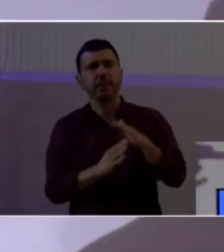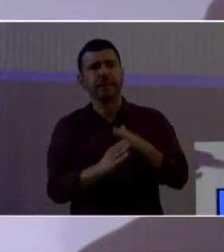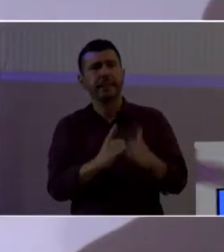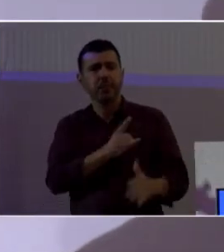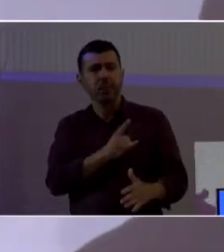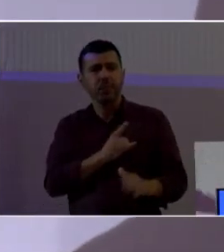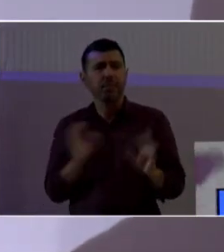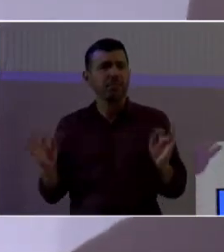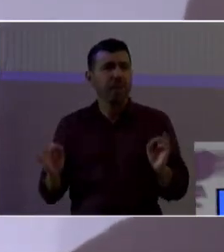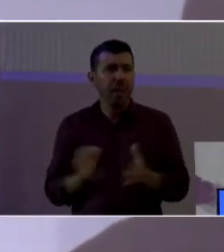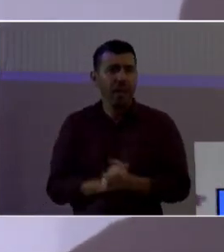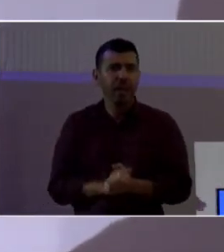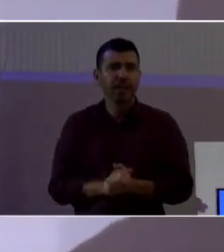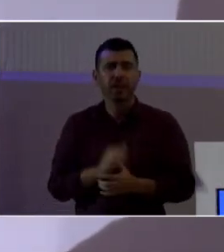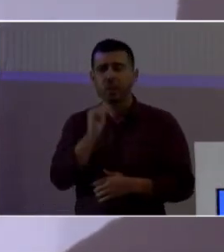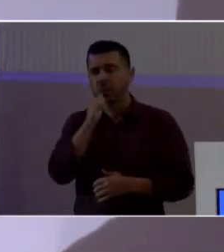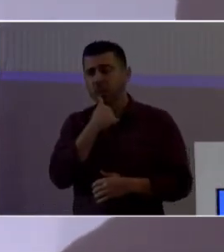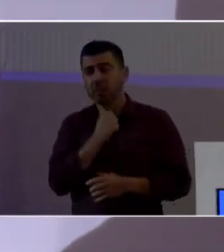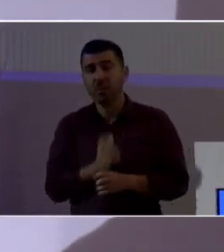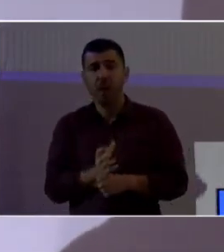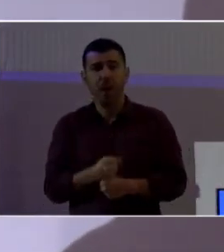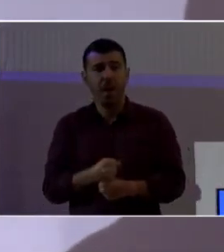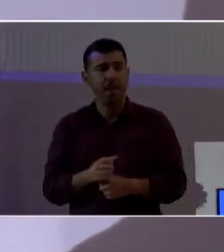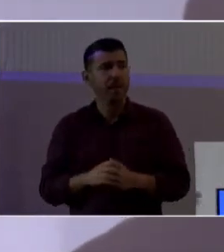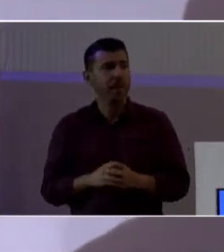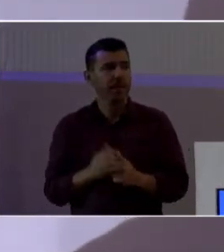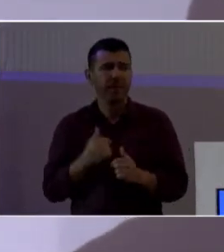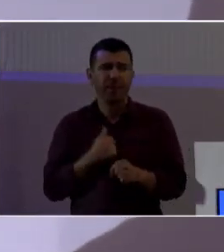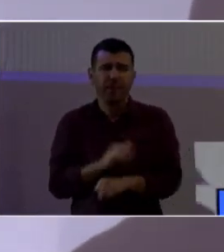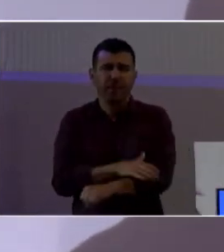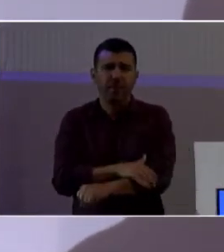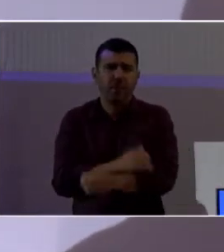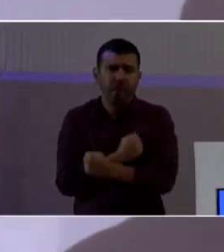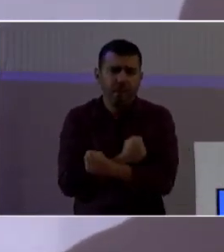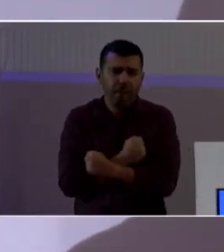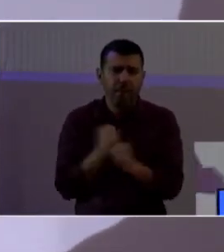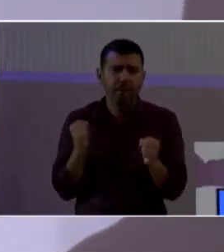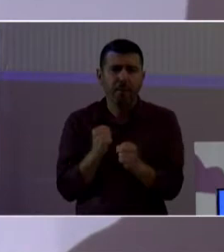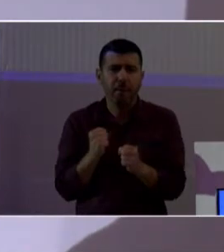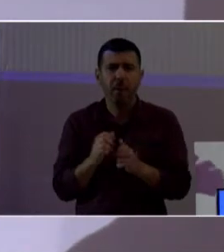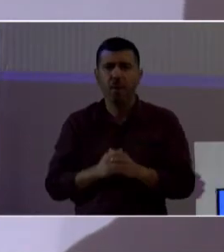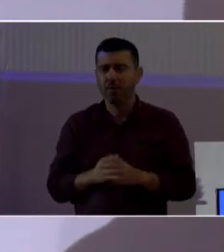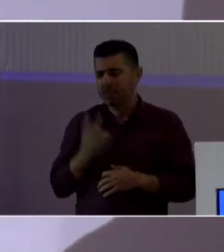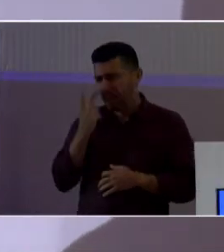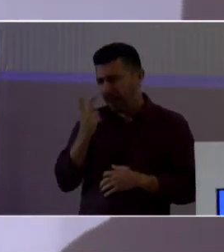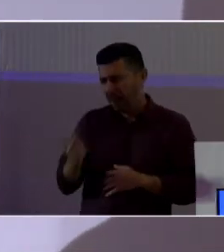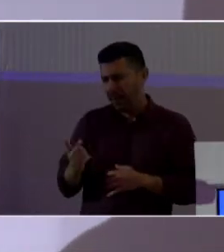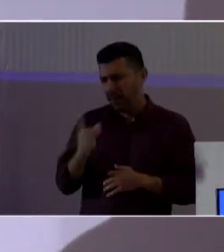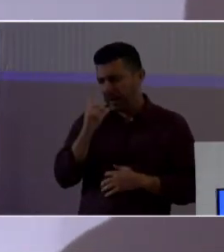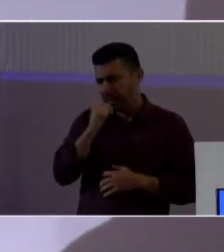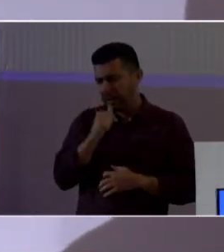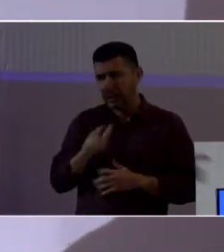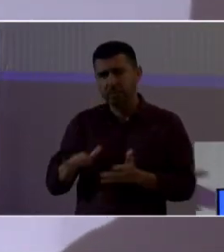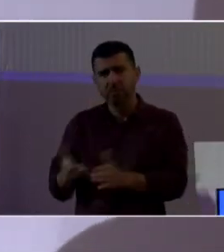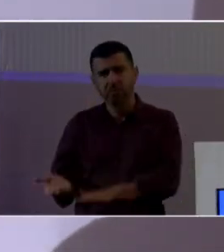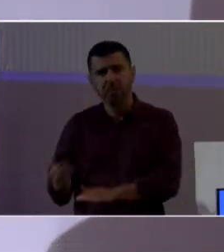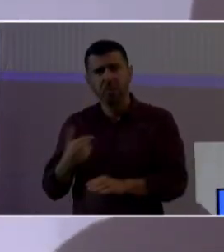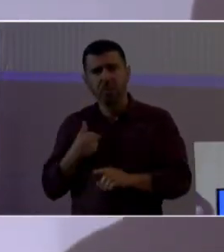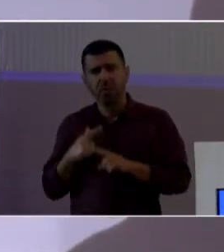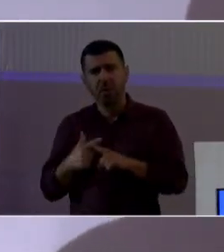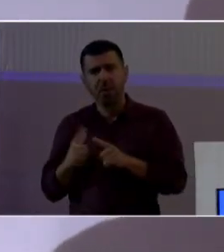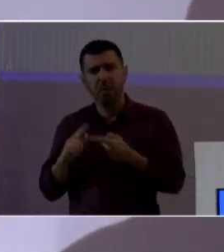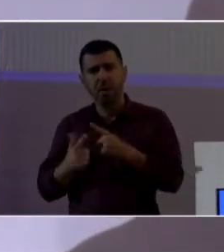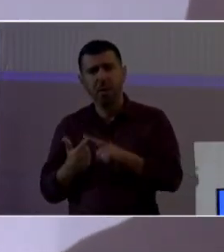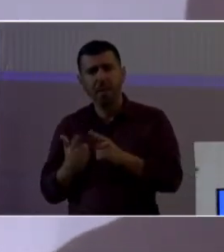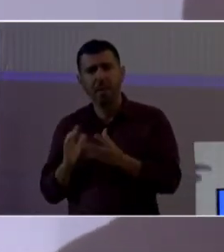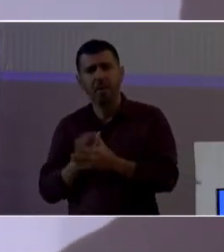sufrir hambre, sufrir frío, sufrir tristezas, ver a mis compañeros muertos y